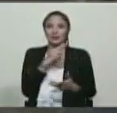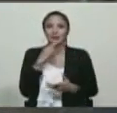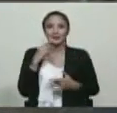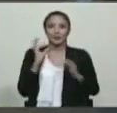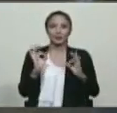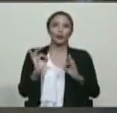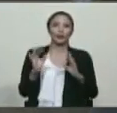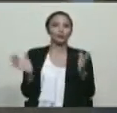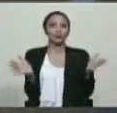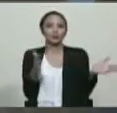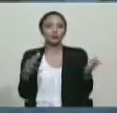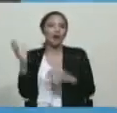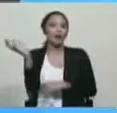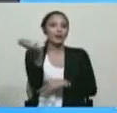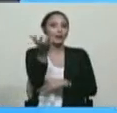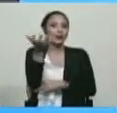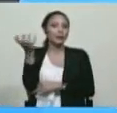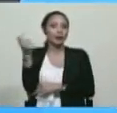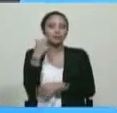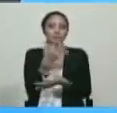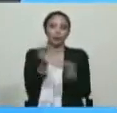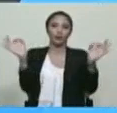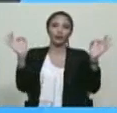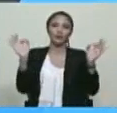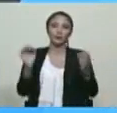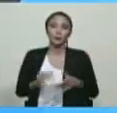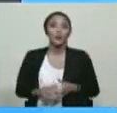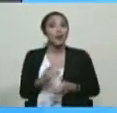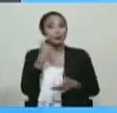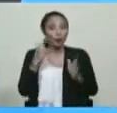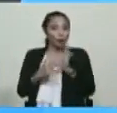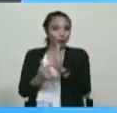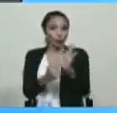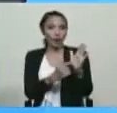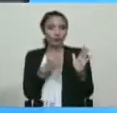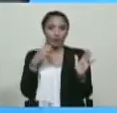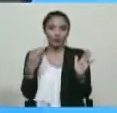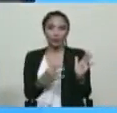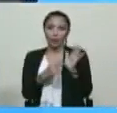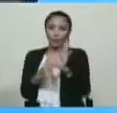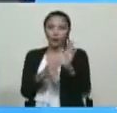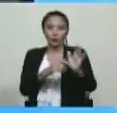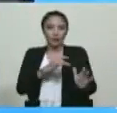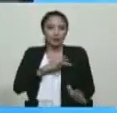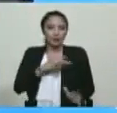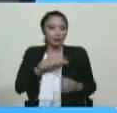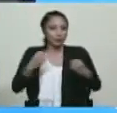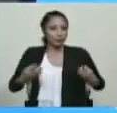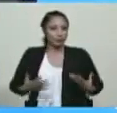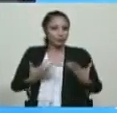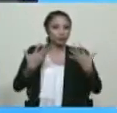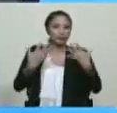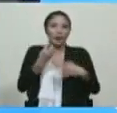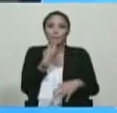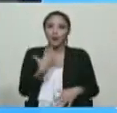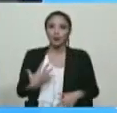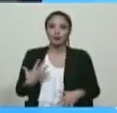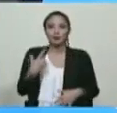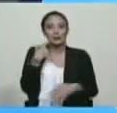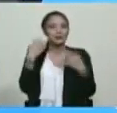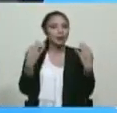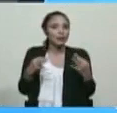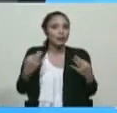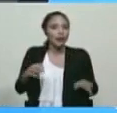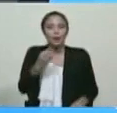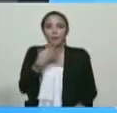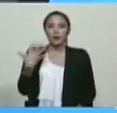energía extraordinaria, y eso es lo que refleja y lo que hace sentir las inmensas maravillas naturales que